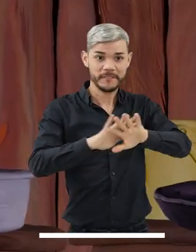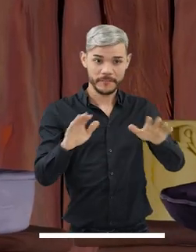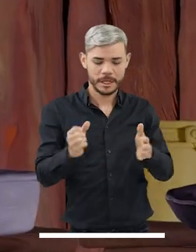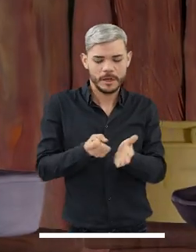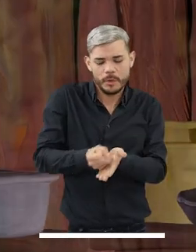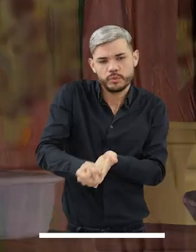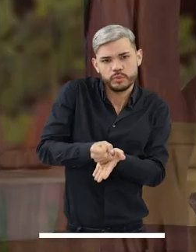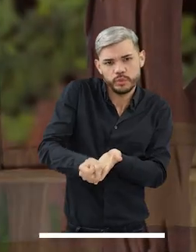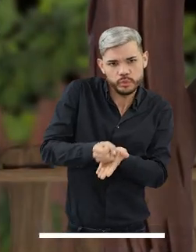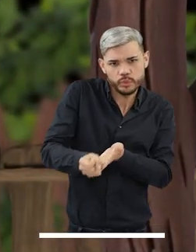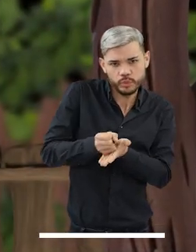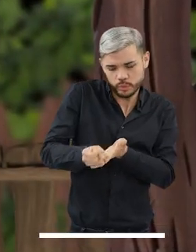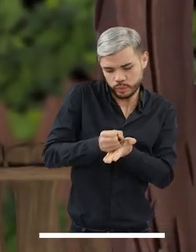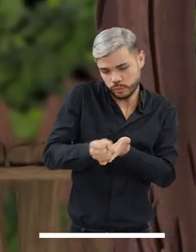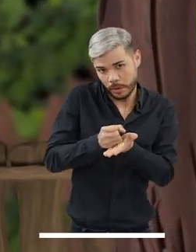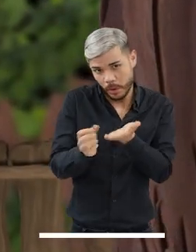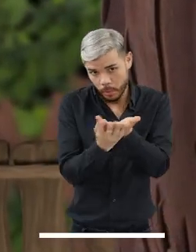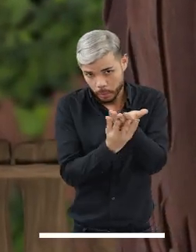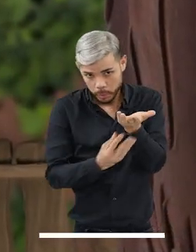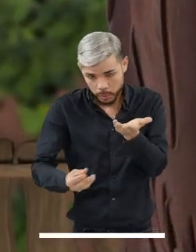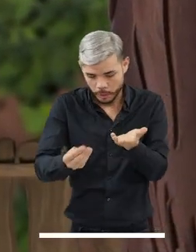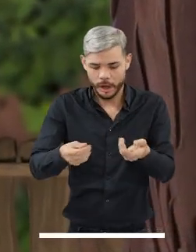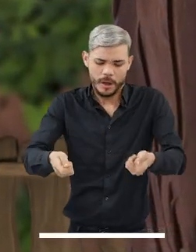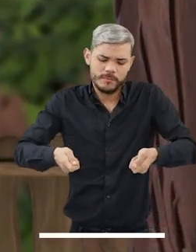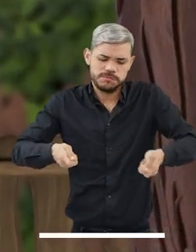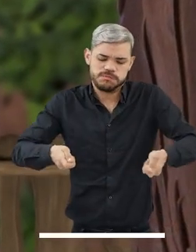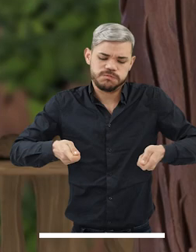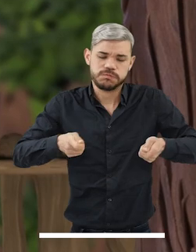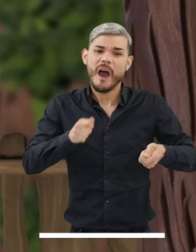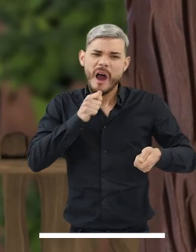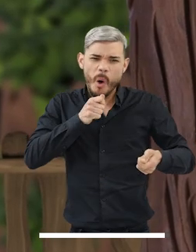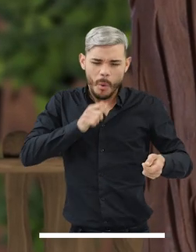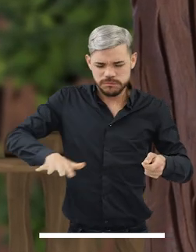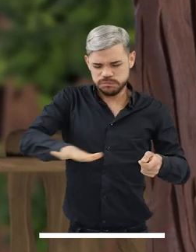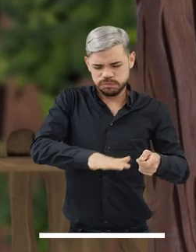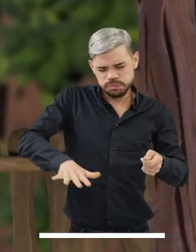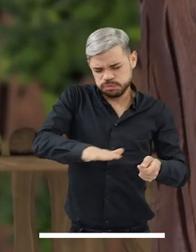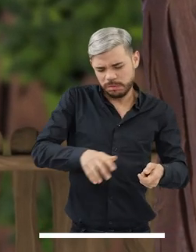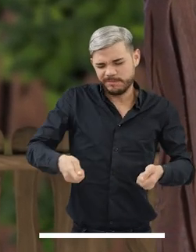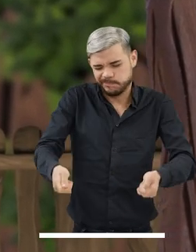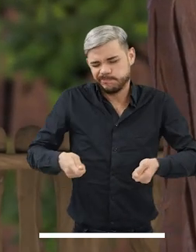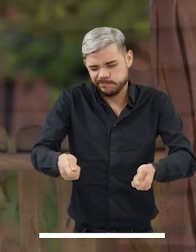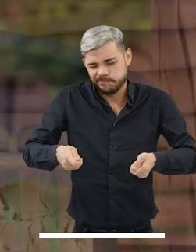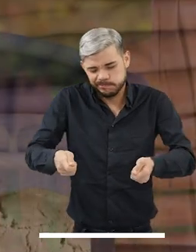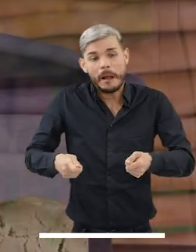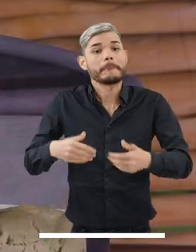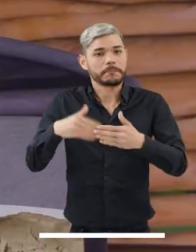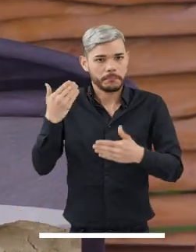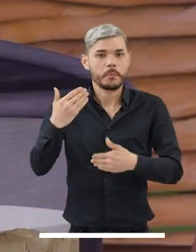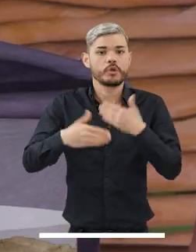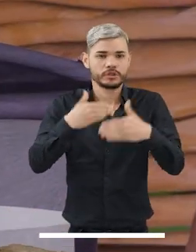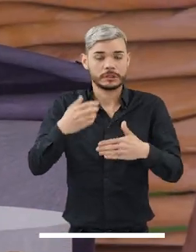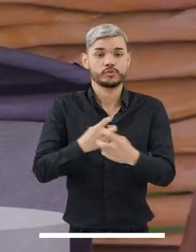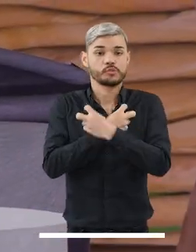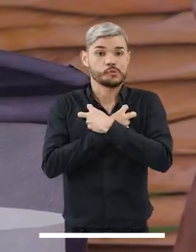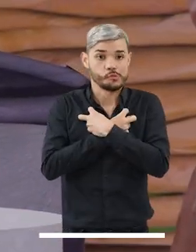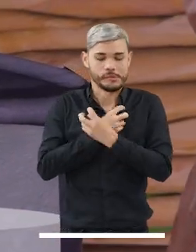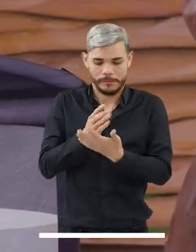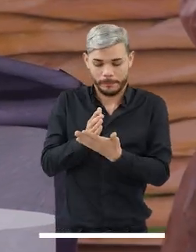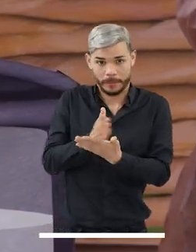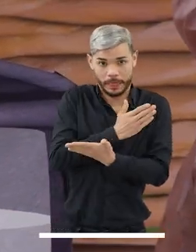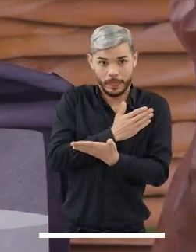masa resultante por un colador lavándola con abundante agua e inician el proceso de extraer su veneno y convertirla en